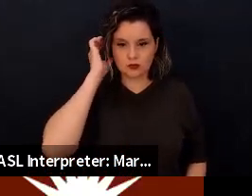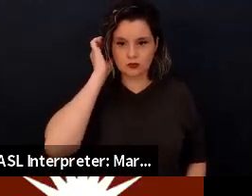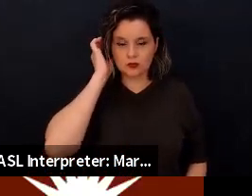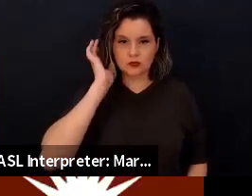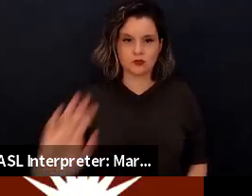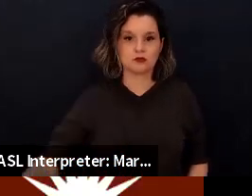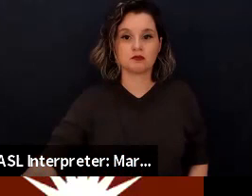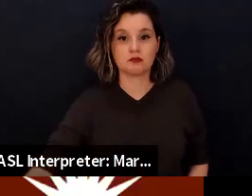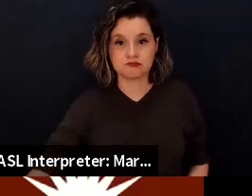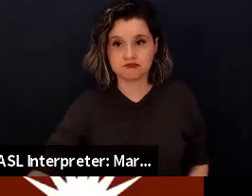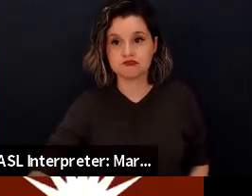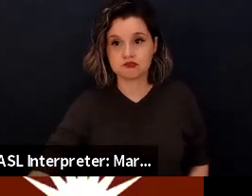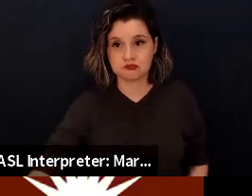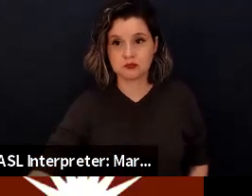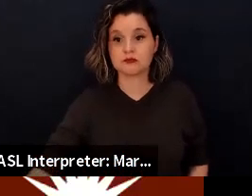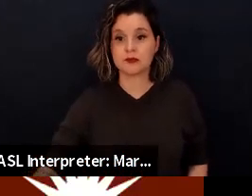Pues sí, la mayoría